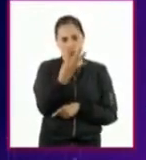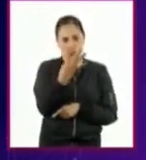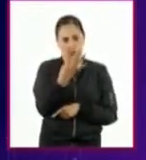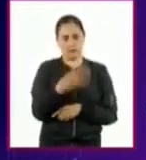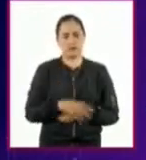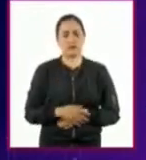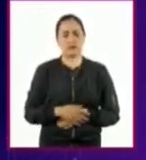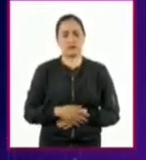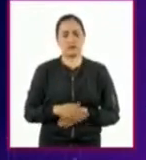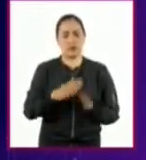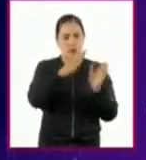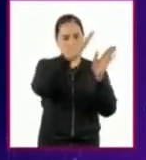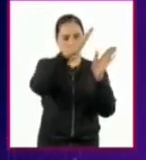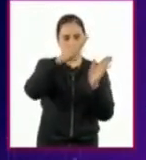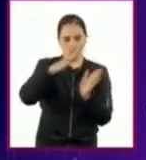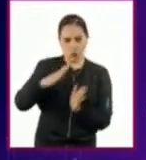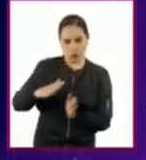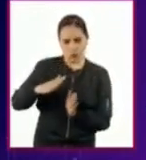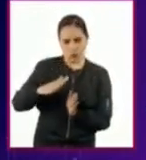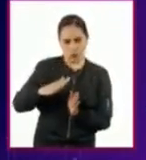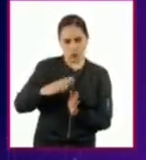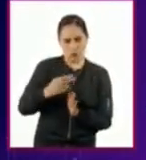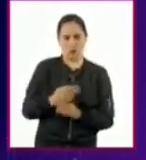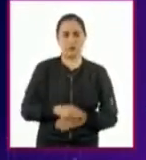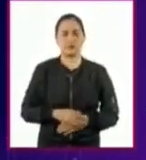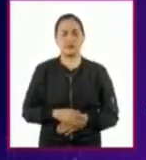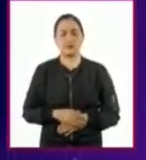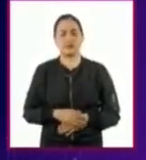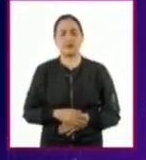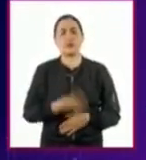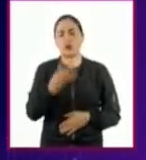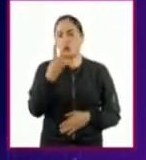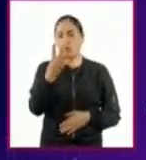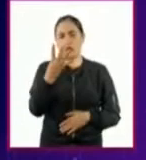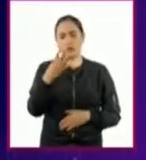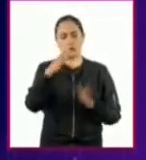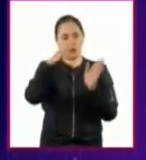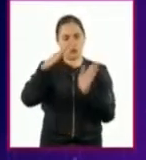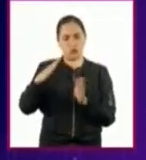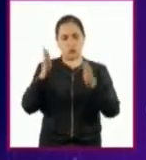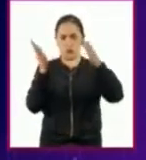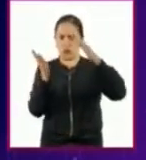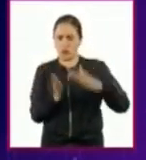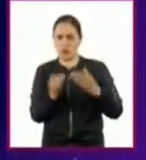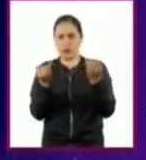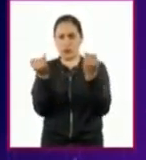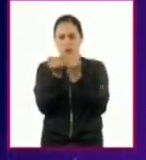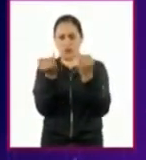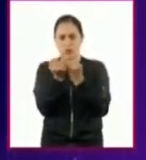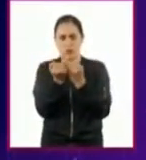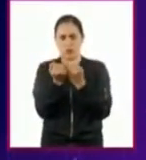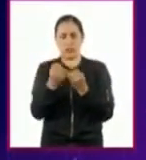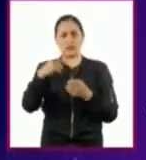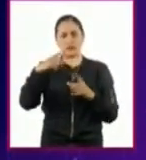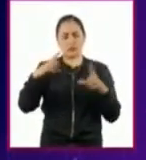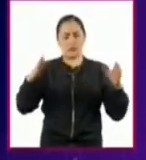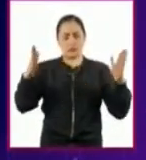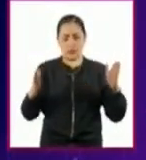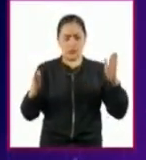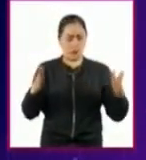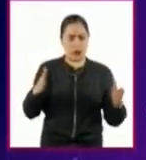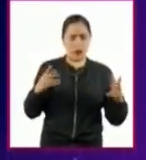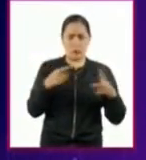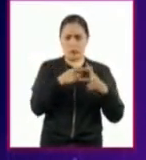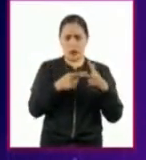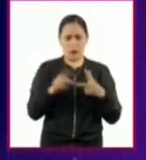un par de lados paralelos. Tiene sus cuatro lados iguales y sus ángulos opuestos son iguales. Un par de